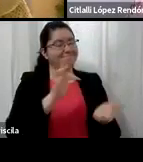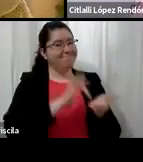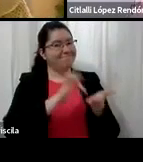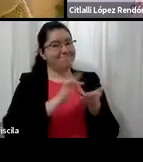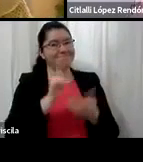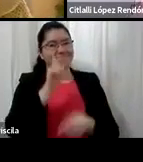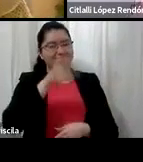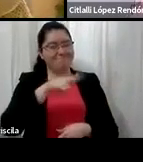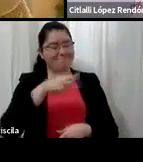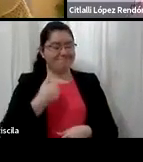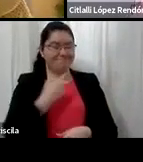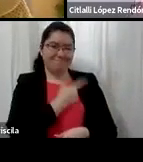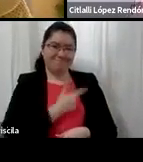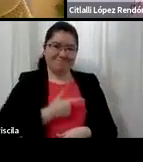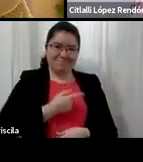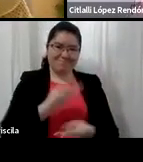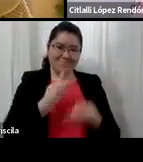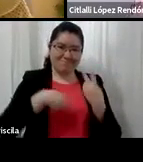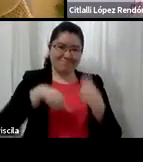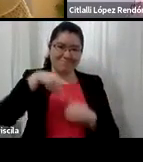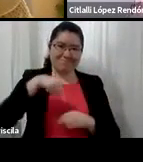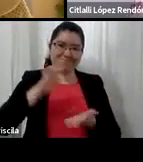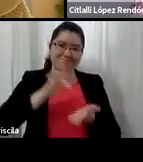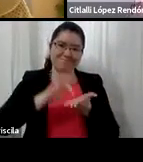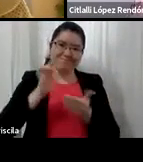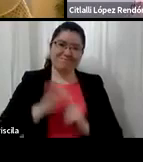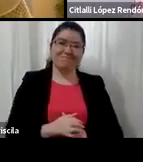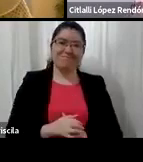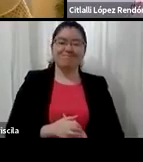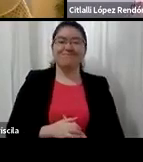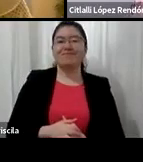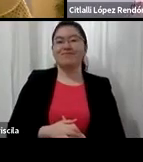estar aquí con ustedes. Gracias.